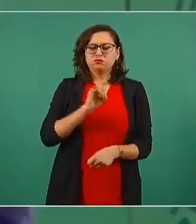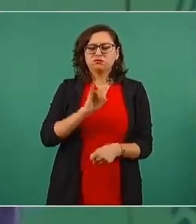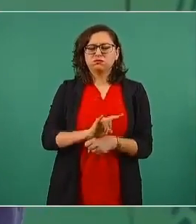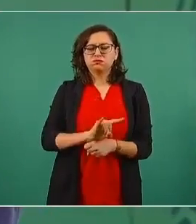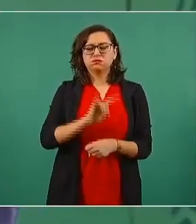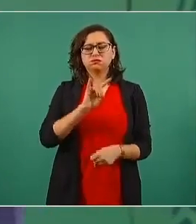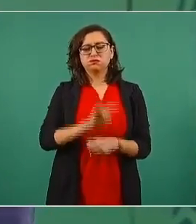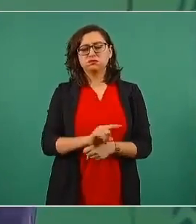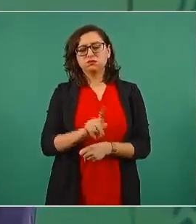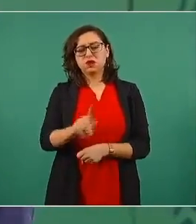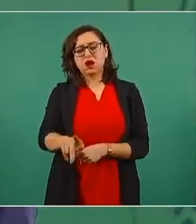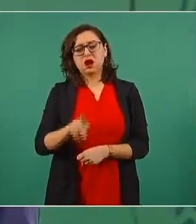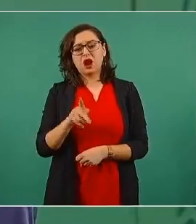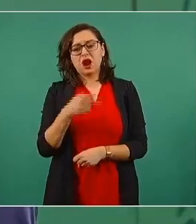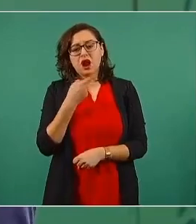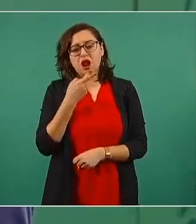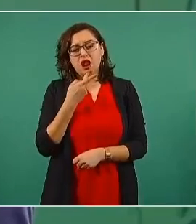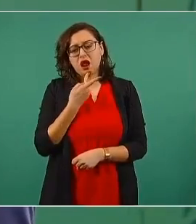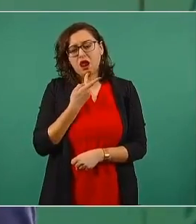era el doble discurso,